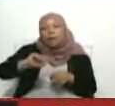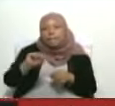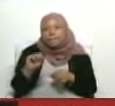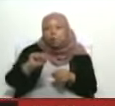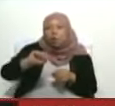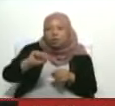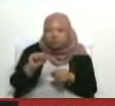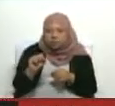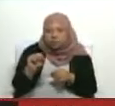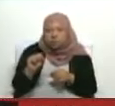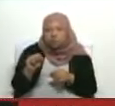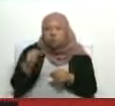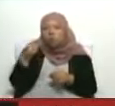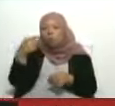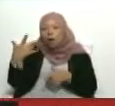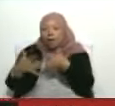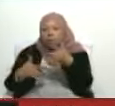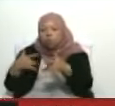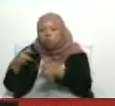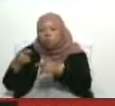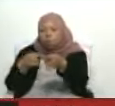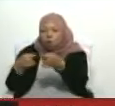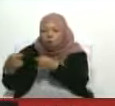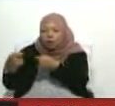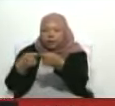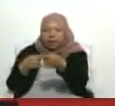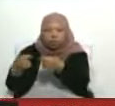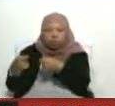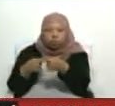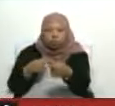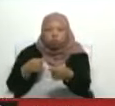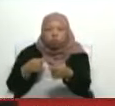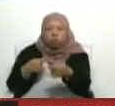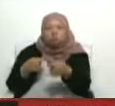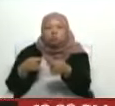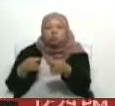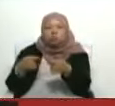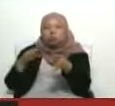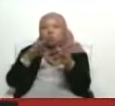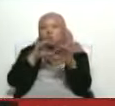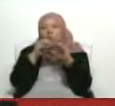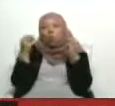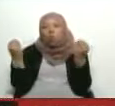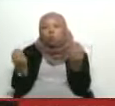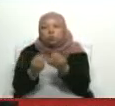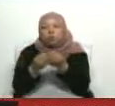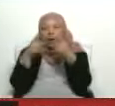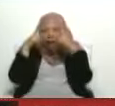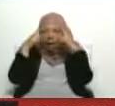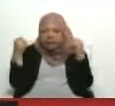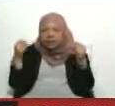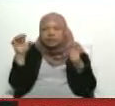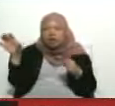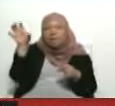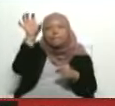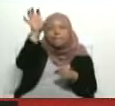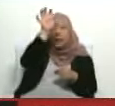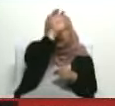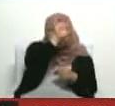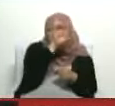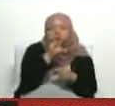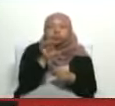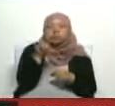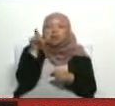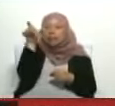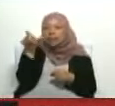vez, estaban operando en coordinación con miembros de una organización de inteligencia extranjera. Estos